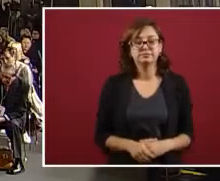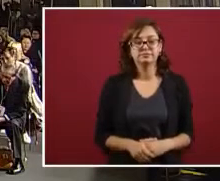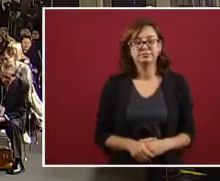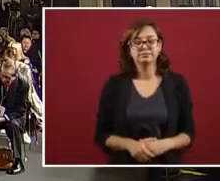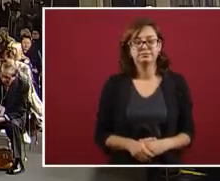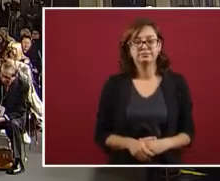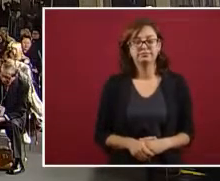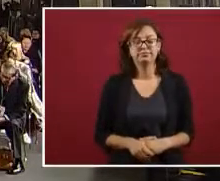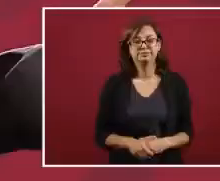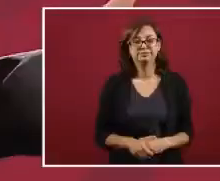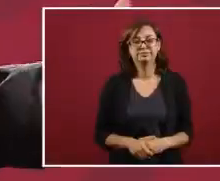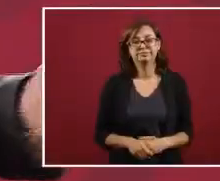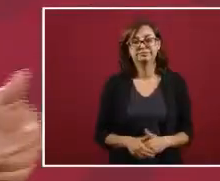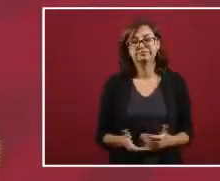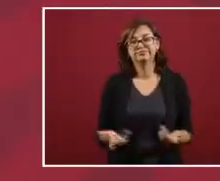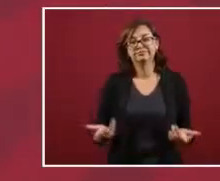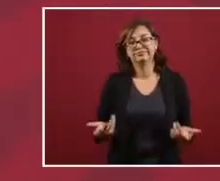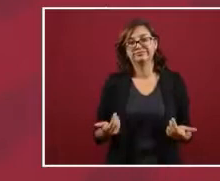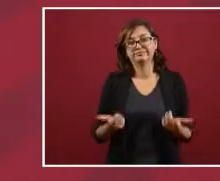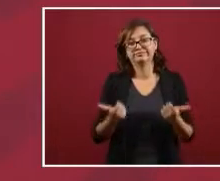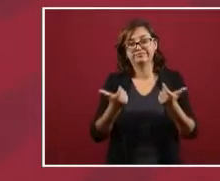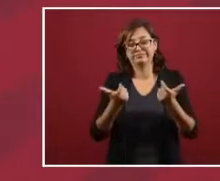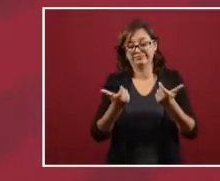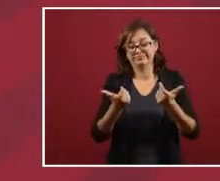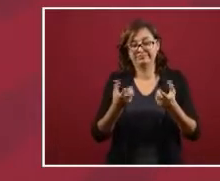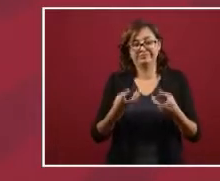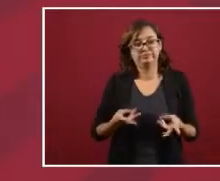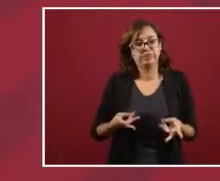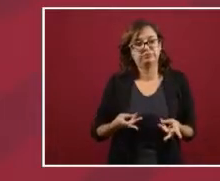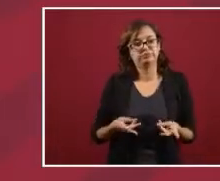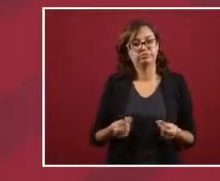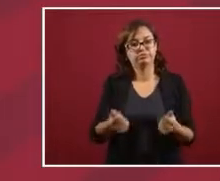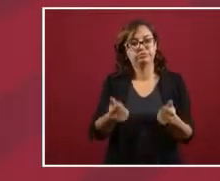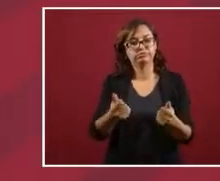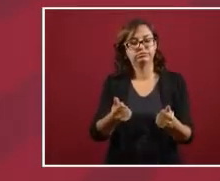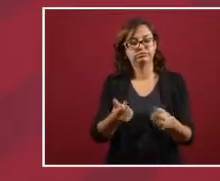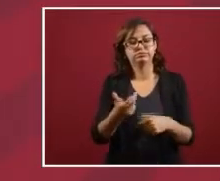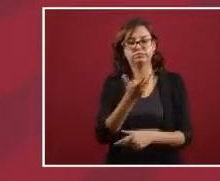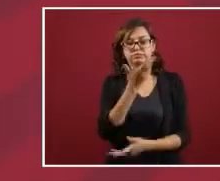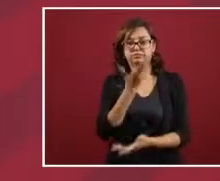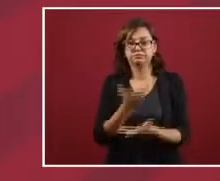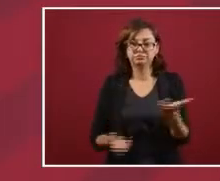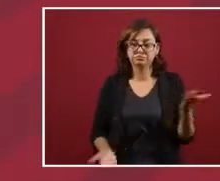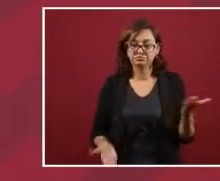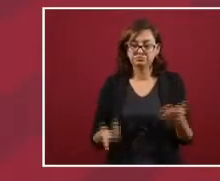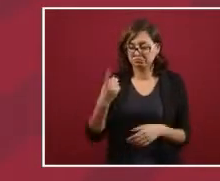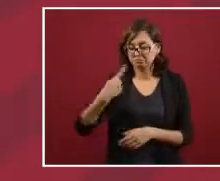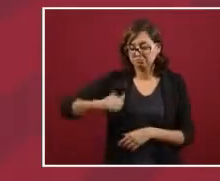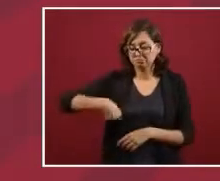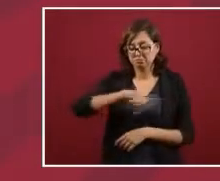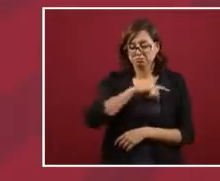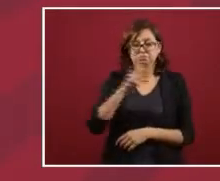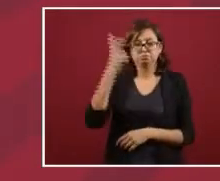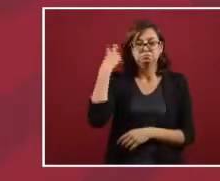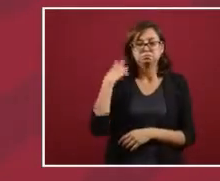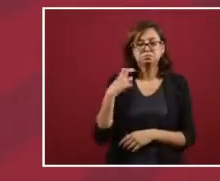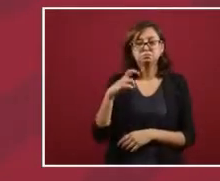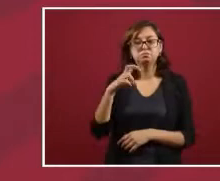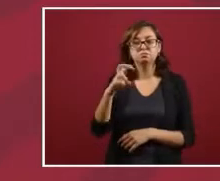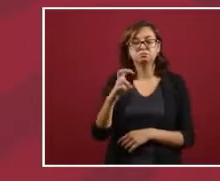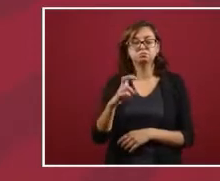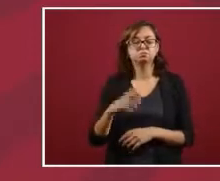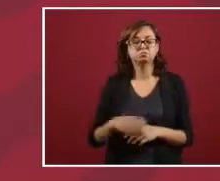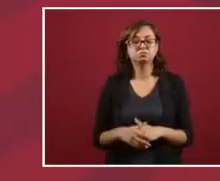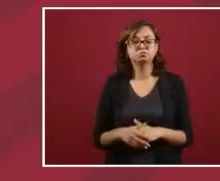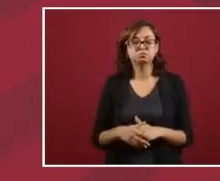Entonces, los costos. Ahora viajamos nosotros, tenemos que darlo